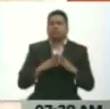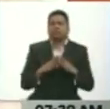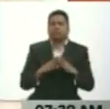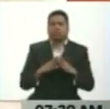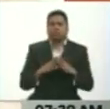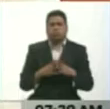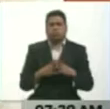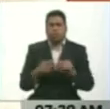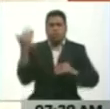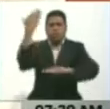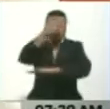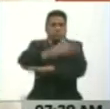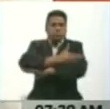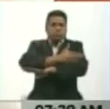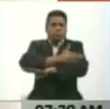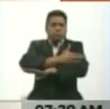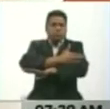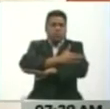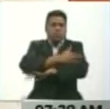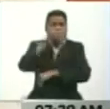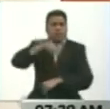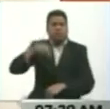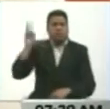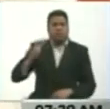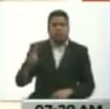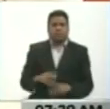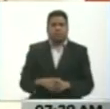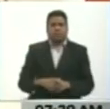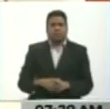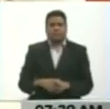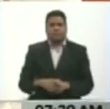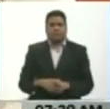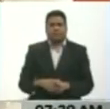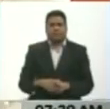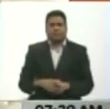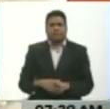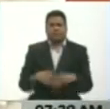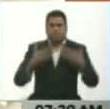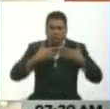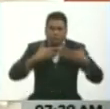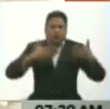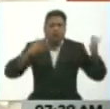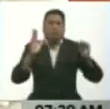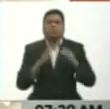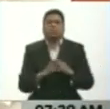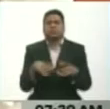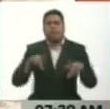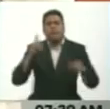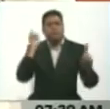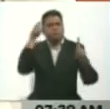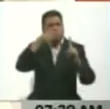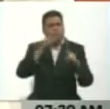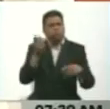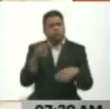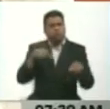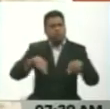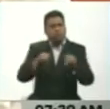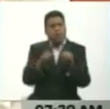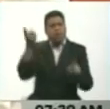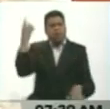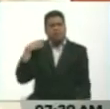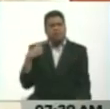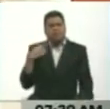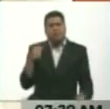país. Bueno, y todos esos elementos actuaron para que el propósito que tenían ayer, que era el detonar